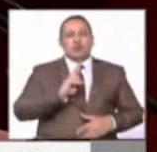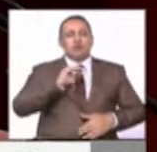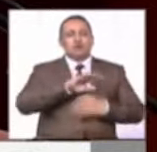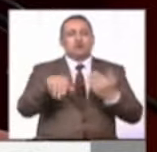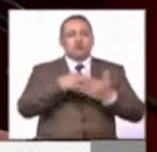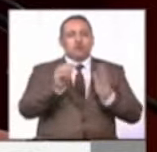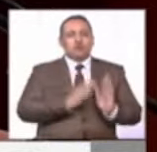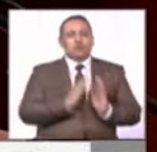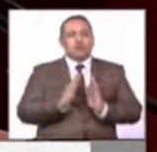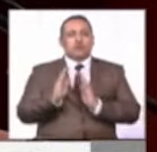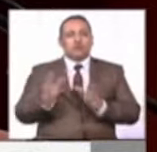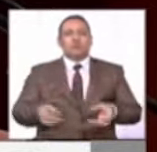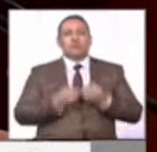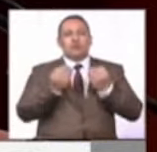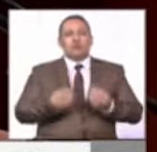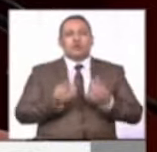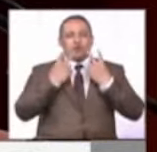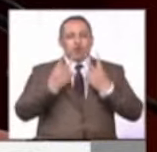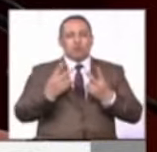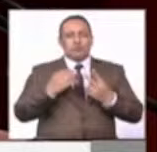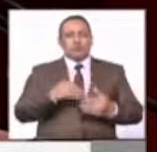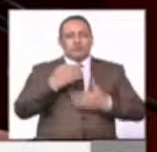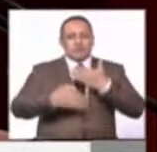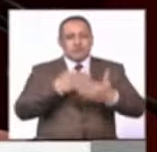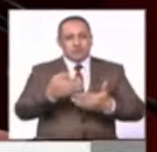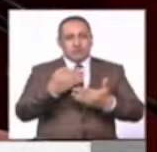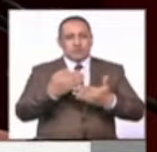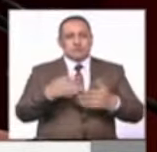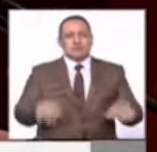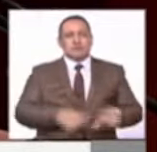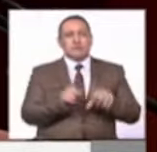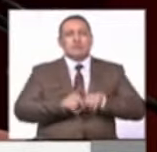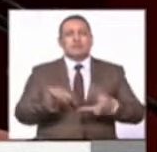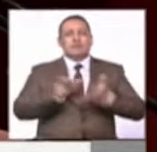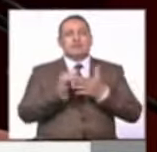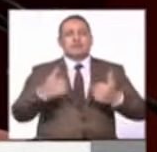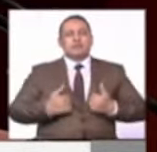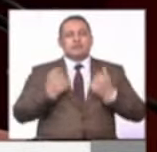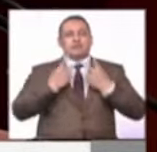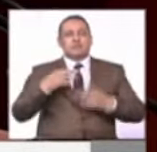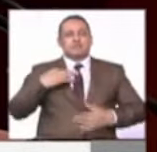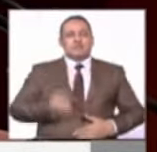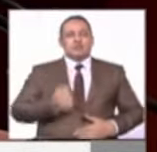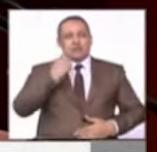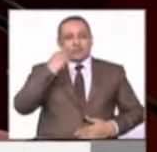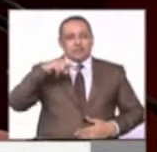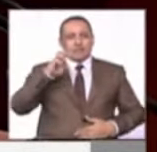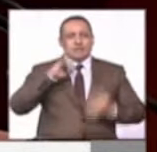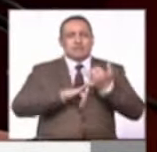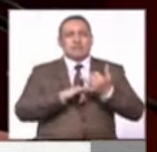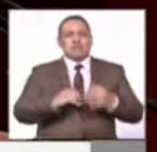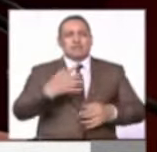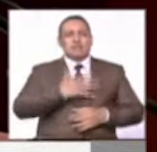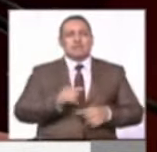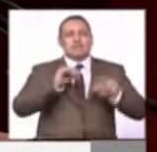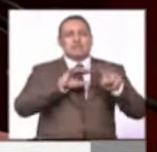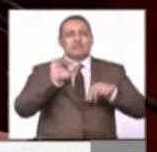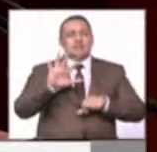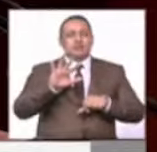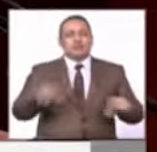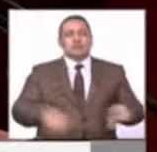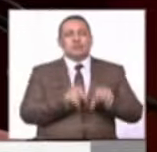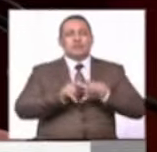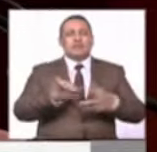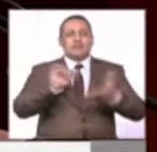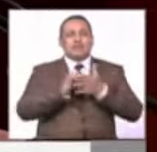proceso porque como consecuencia de que tenía la señor estello 75 años